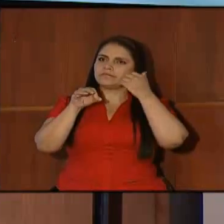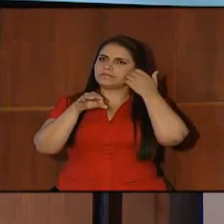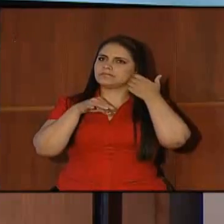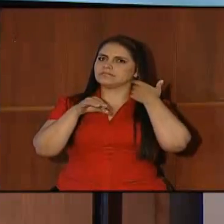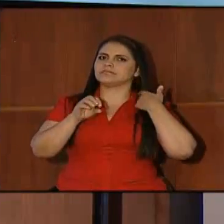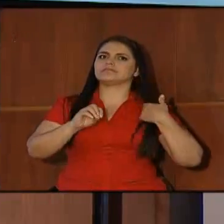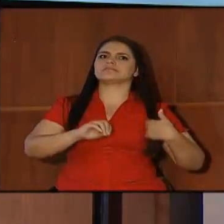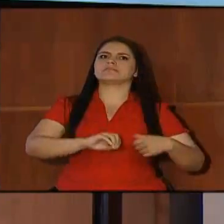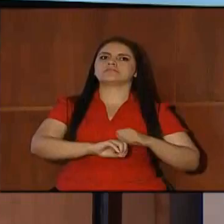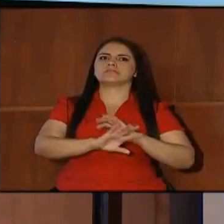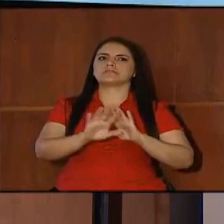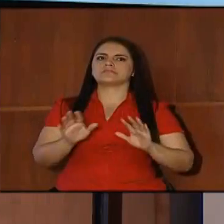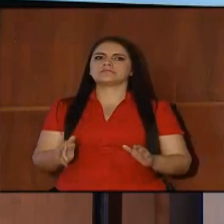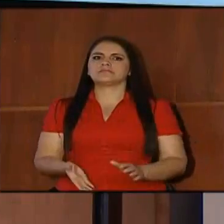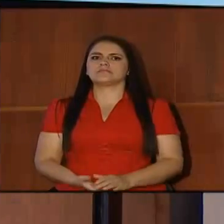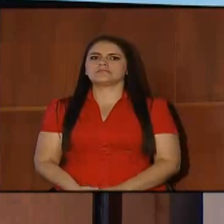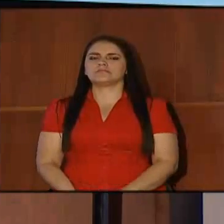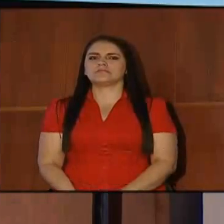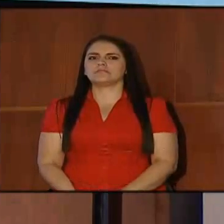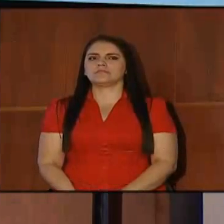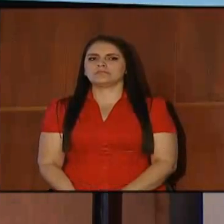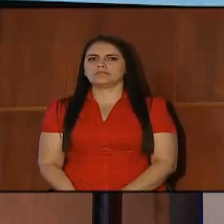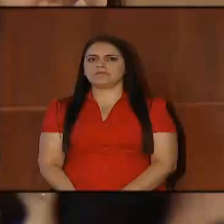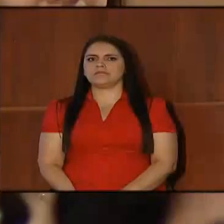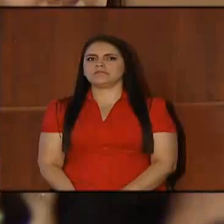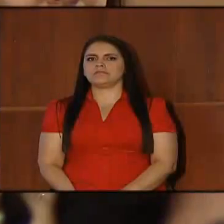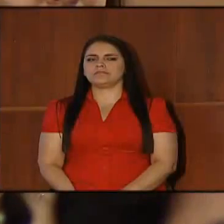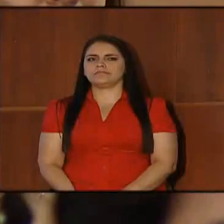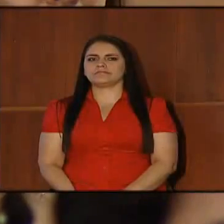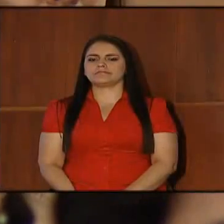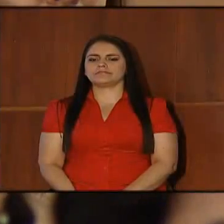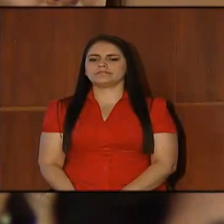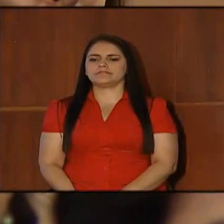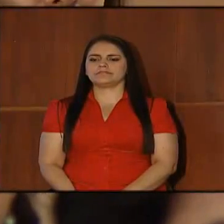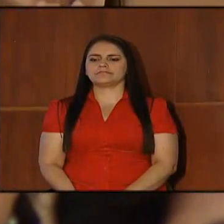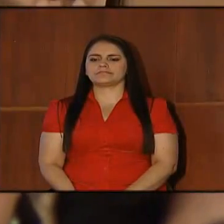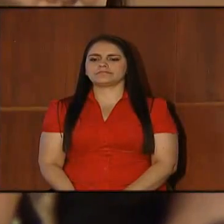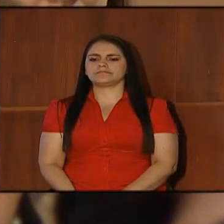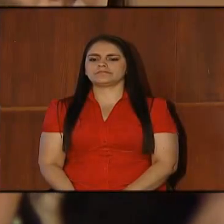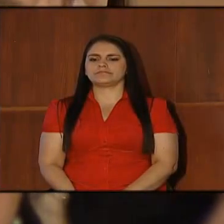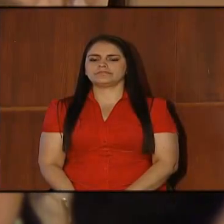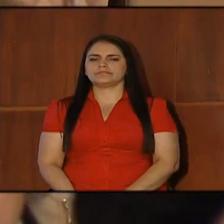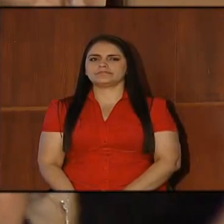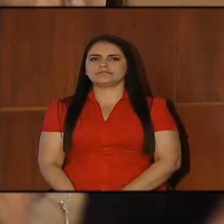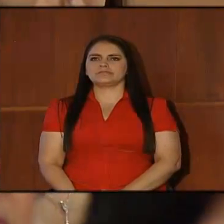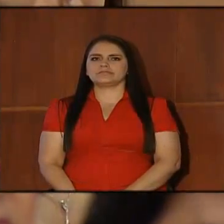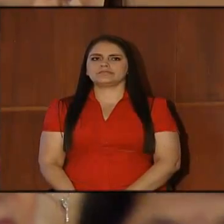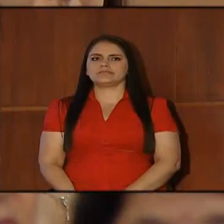estamos volteando o movilizando los pacientes.